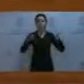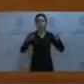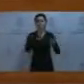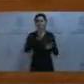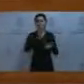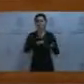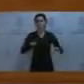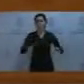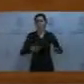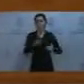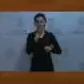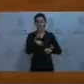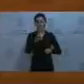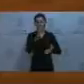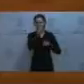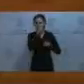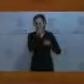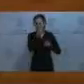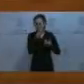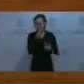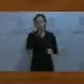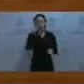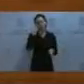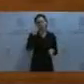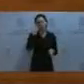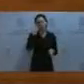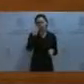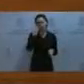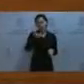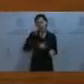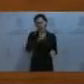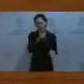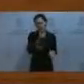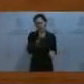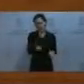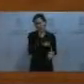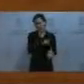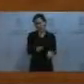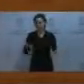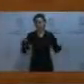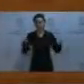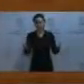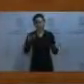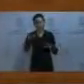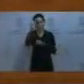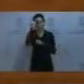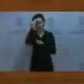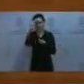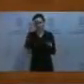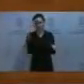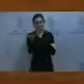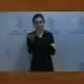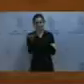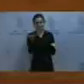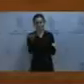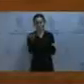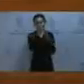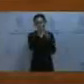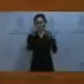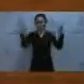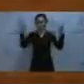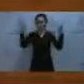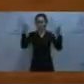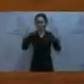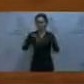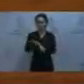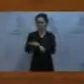mencionado. ¿Los conocía y los consintió, señora consejera? ¿Y eso le parece una brillante gestión, todo lo que le he contado, lo